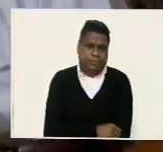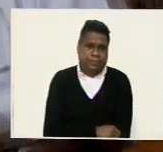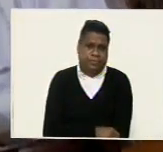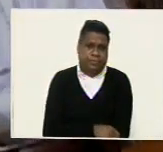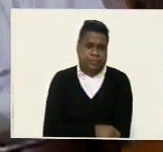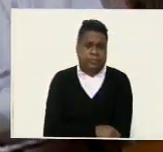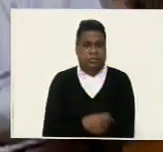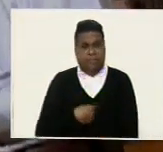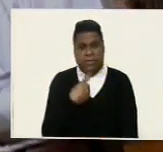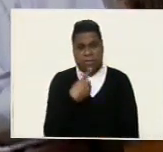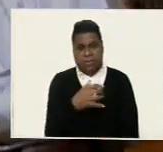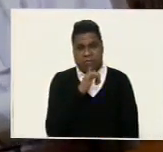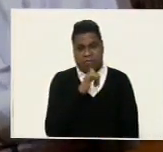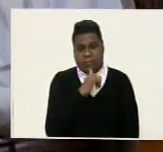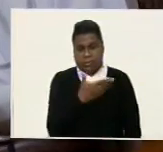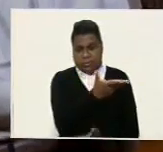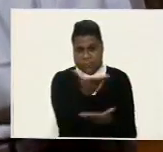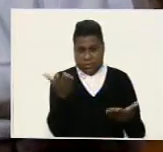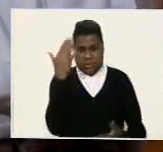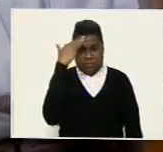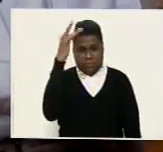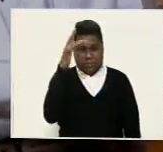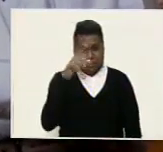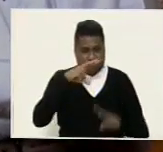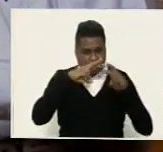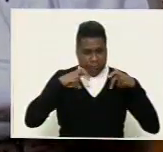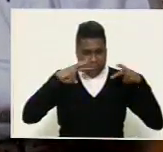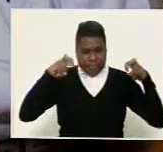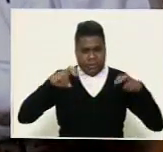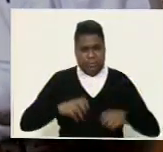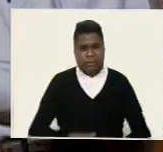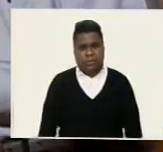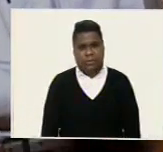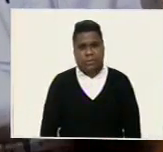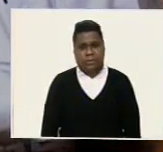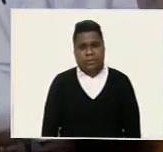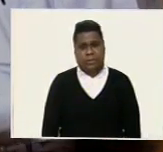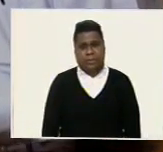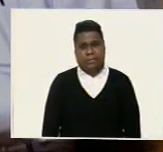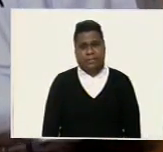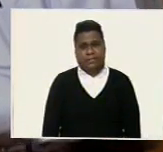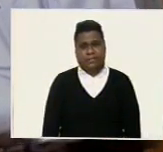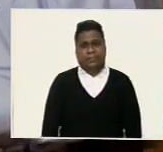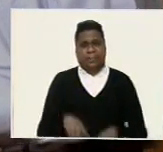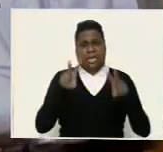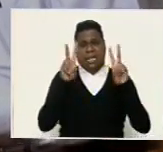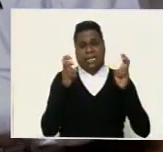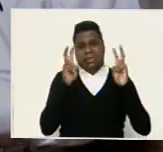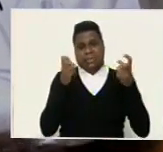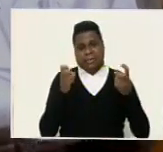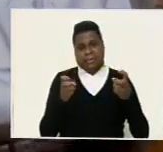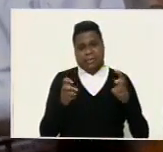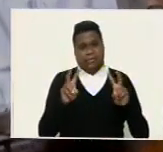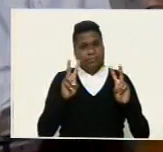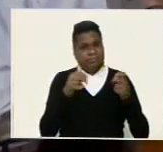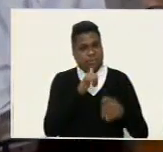planteamiento a nivel de ustedes. En relación al tema del correo del Orinoco,